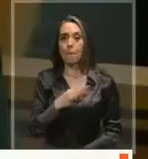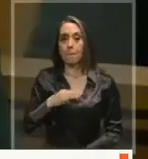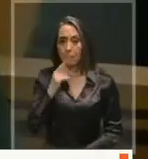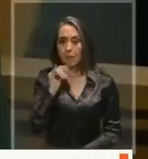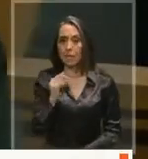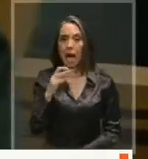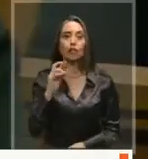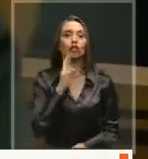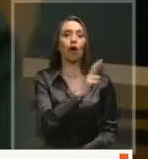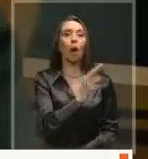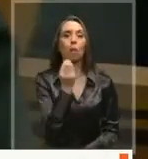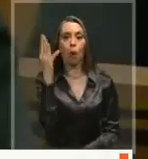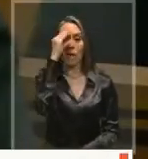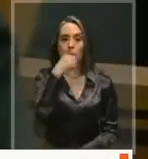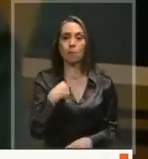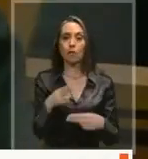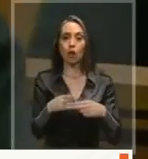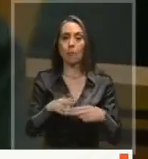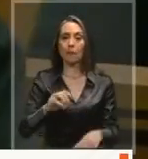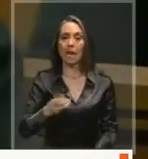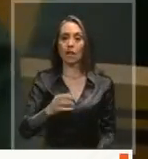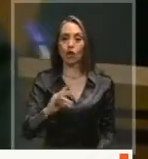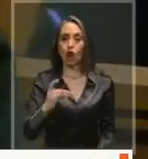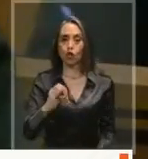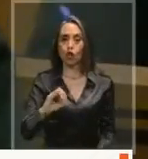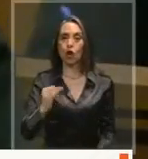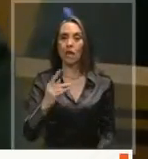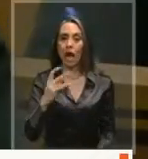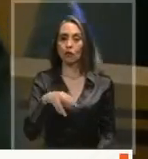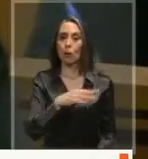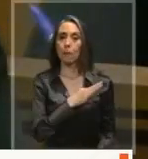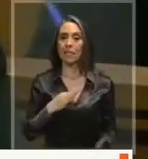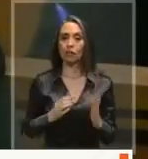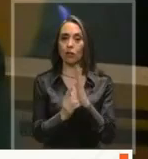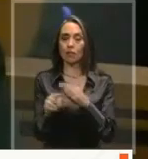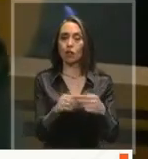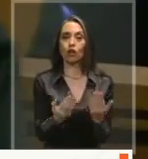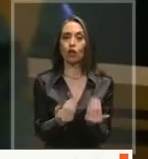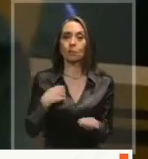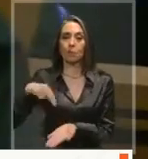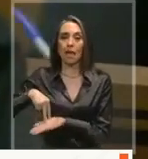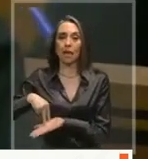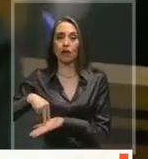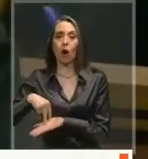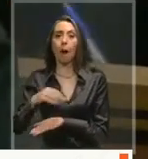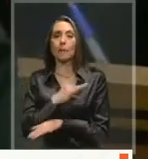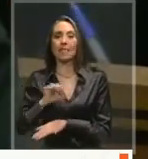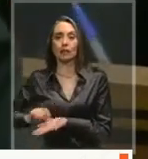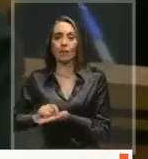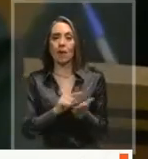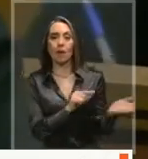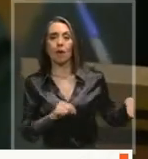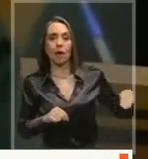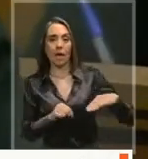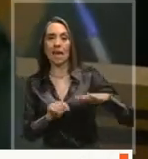Buenas noches, soy Giorgio Jackson, ministro de Desarrollo Social, y lo estoy esperando en el ministerio. Por favor, espera ahí